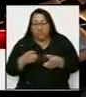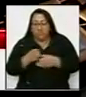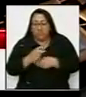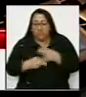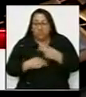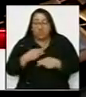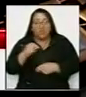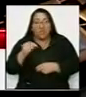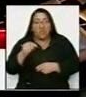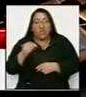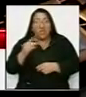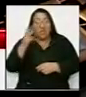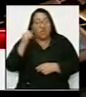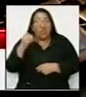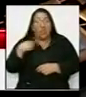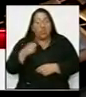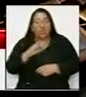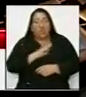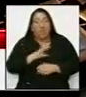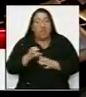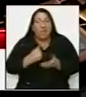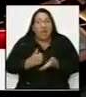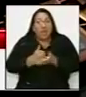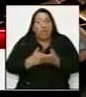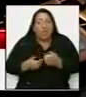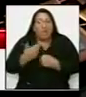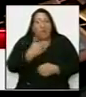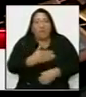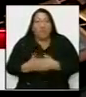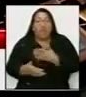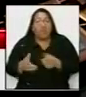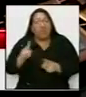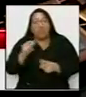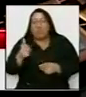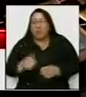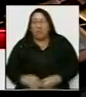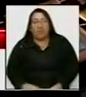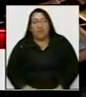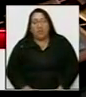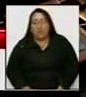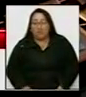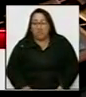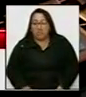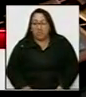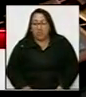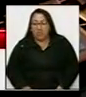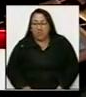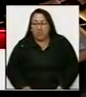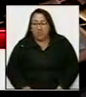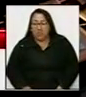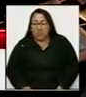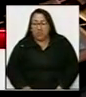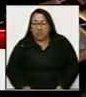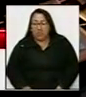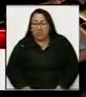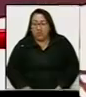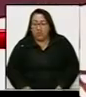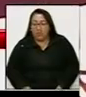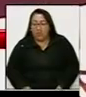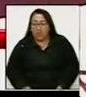de la Magistratura haciendo, ayudando cuestiones irregulares. Este es un organismo que tiene que funcionar